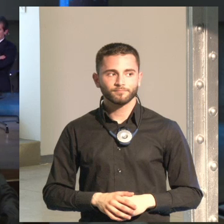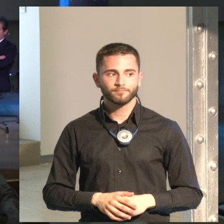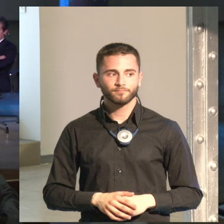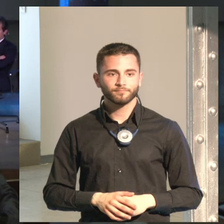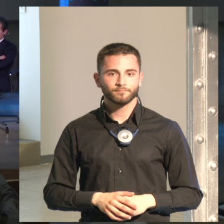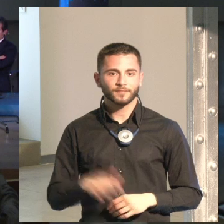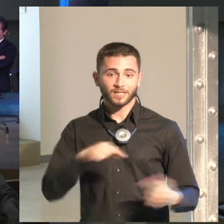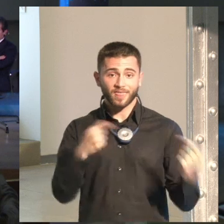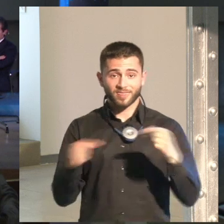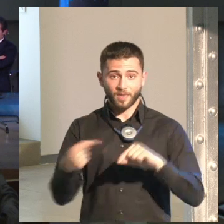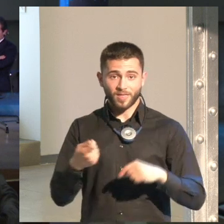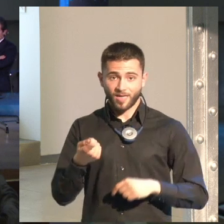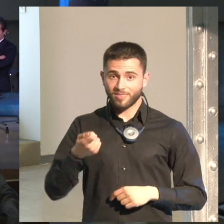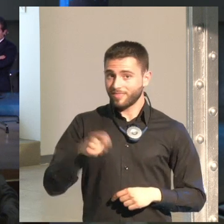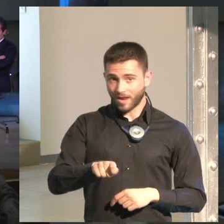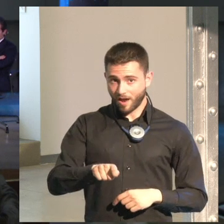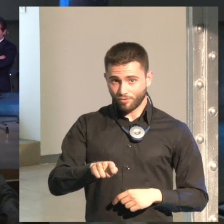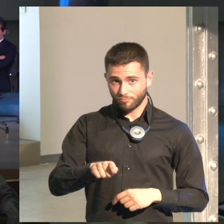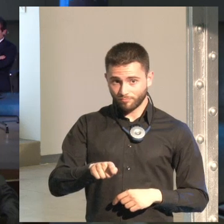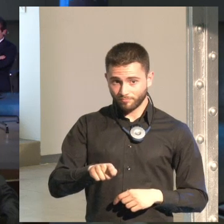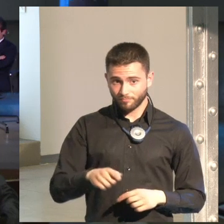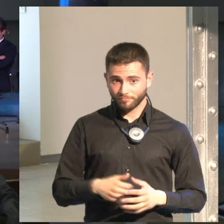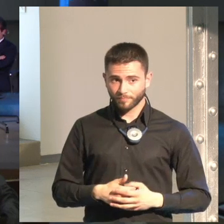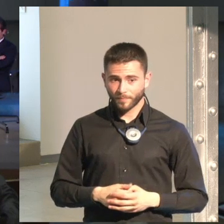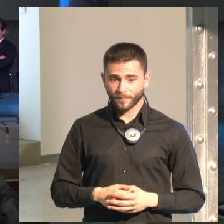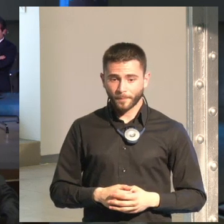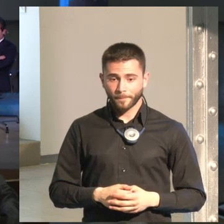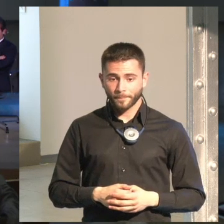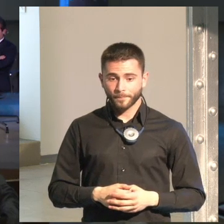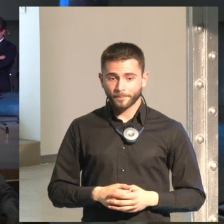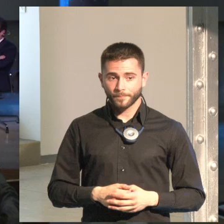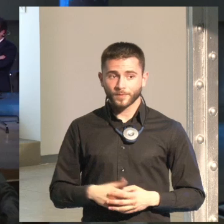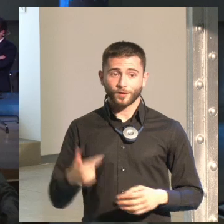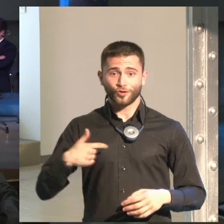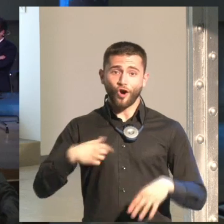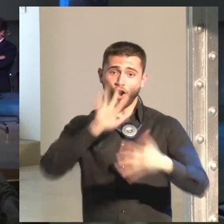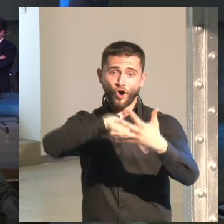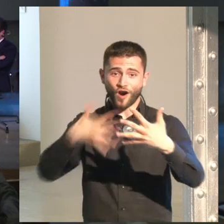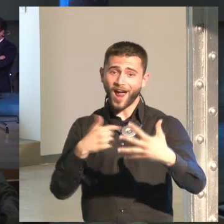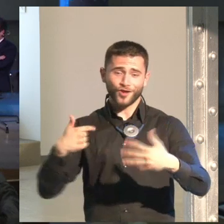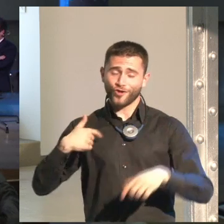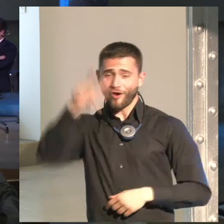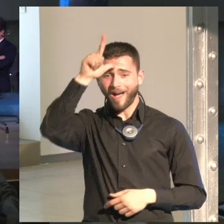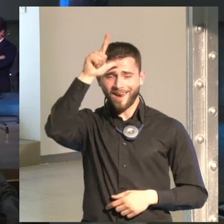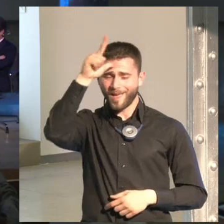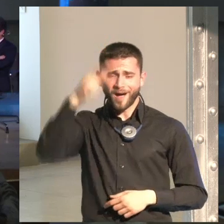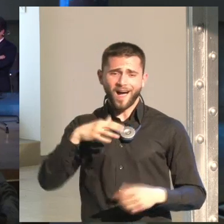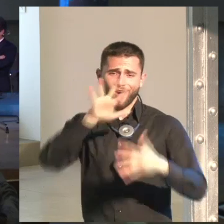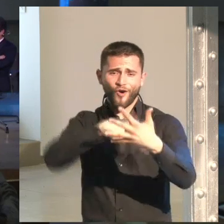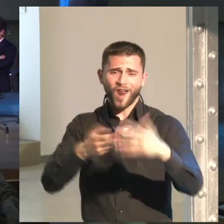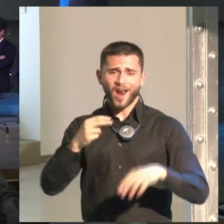a cerrar el debate, creo que mejor. Estamos ya 10 minutos tarde, como alemán a mí, el radio. Hay que